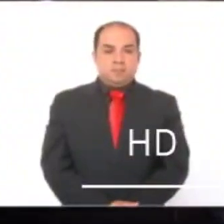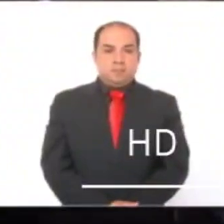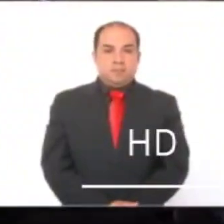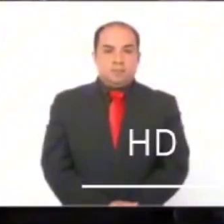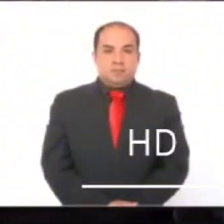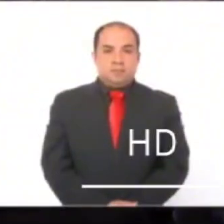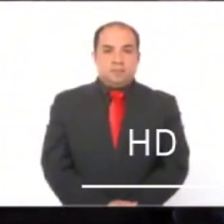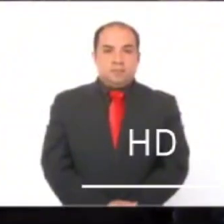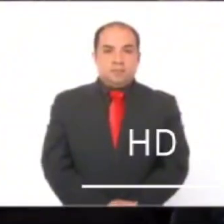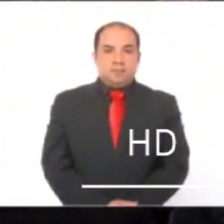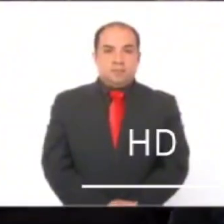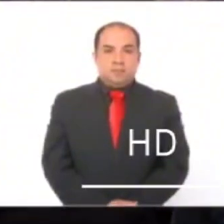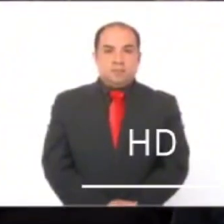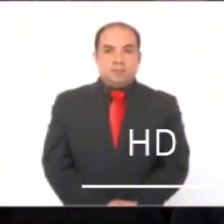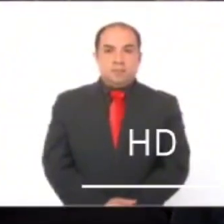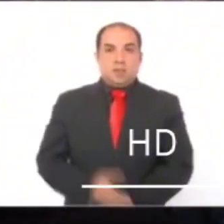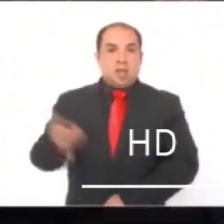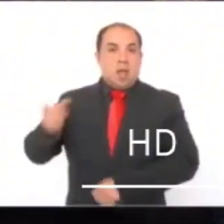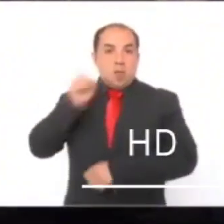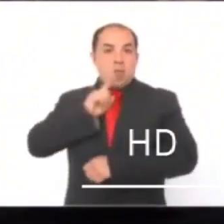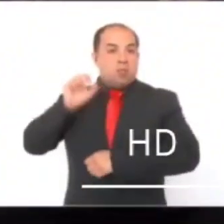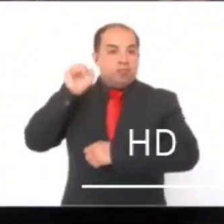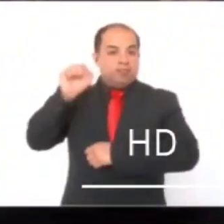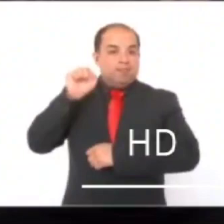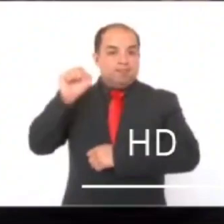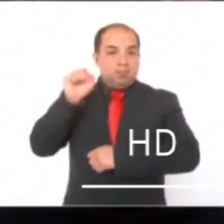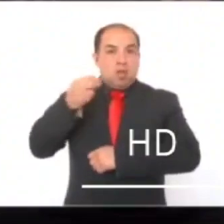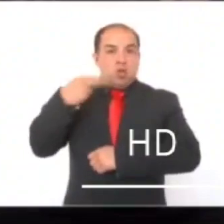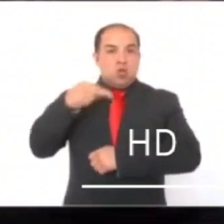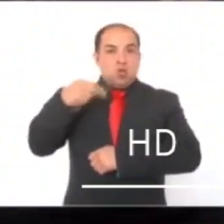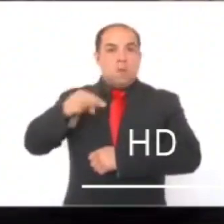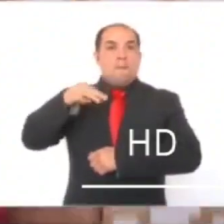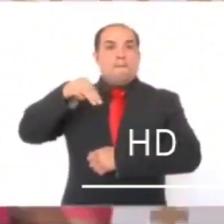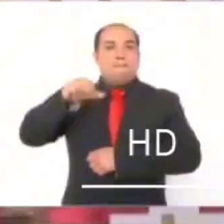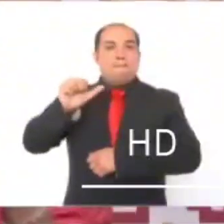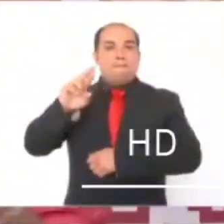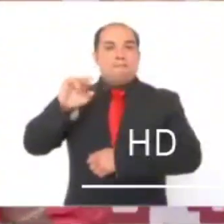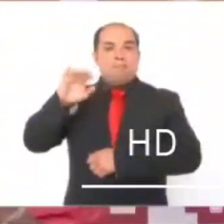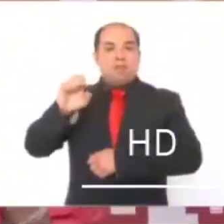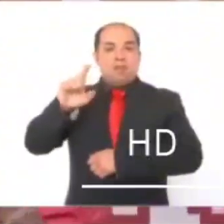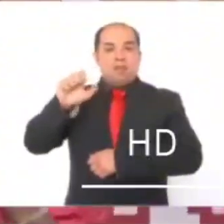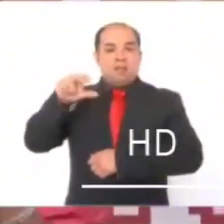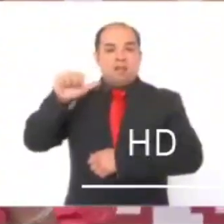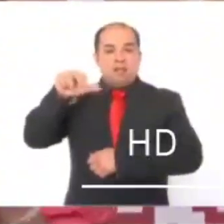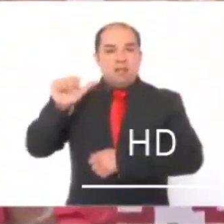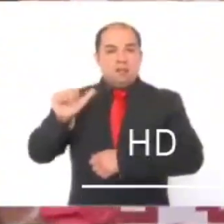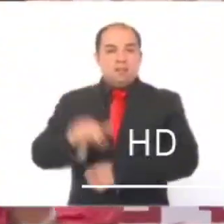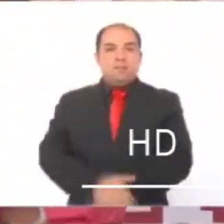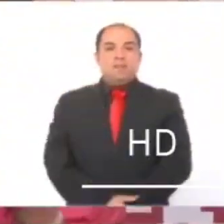Damos la bienvenida a la activista María Elena Ríos.